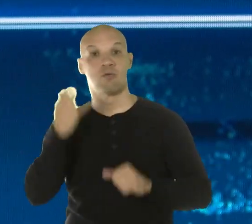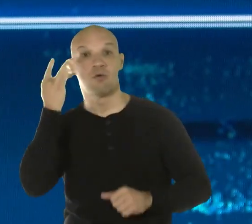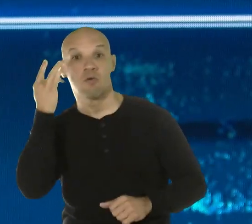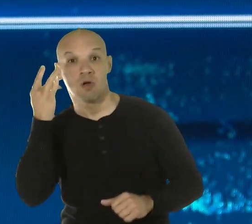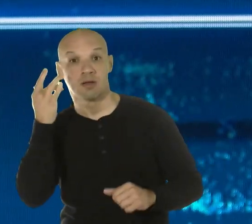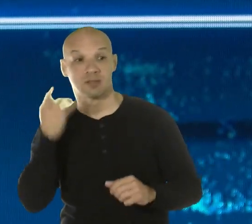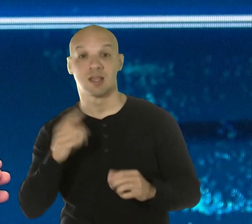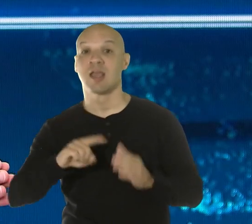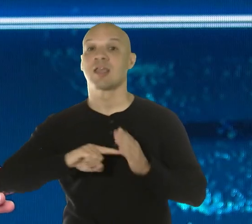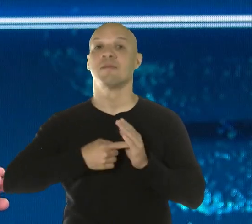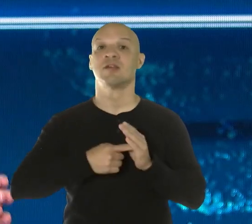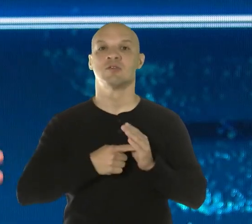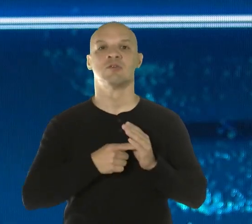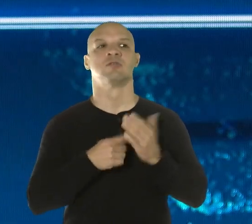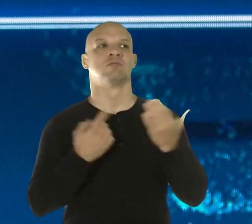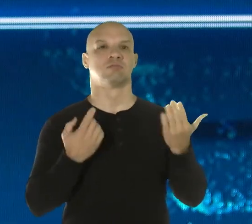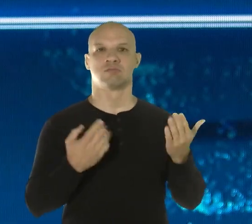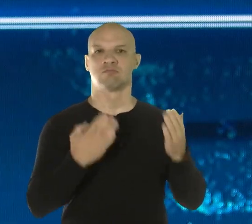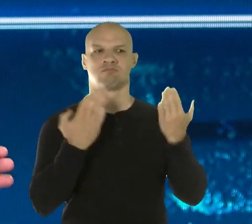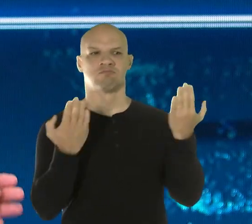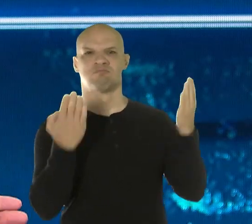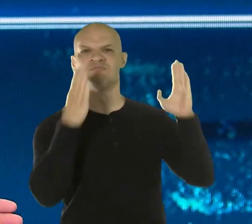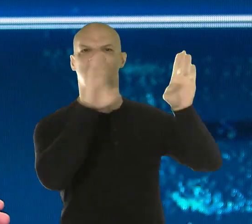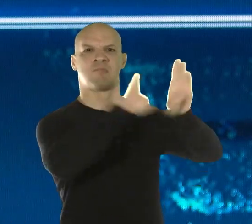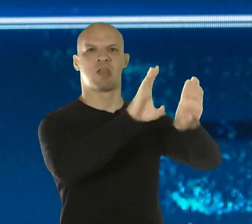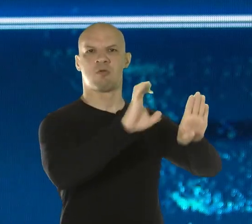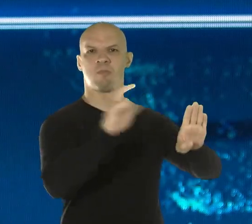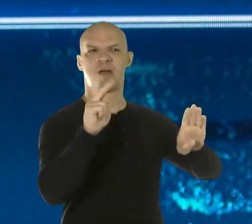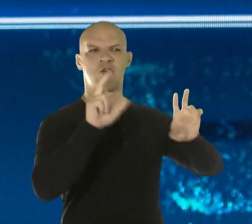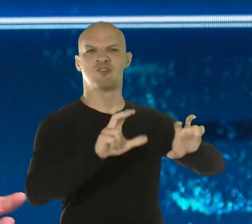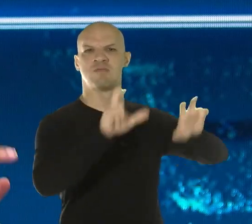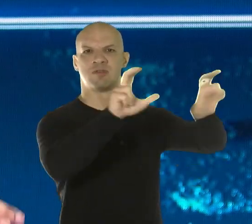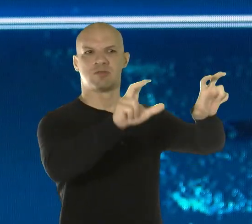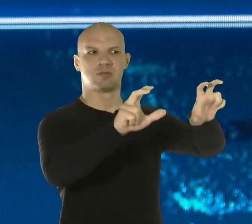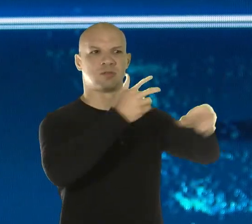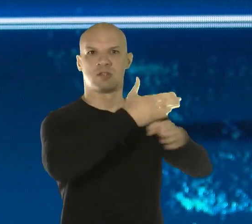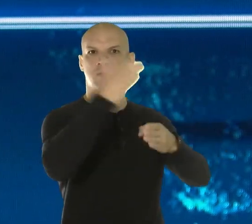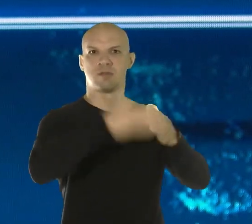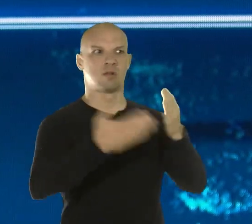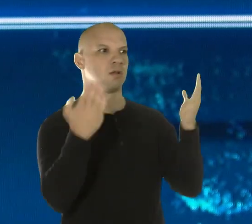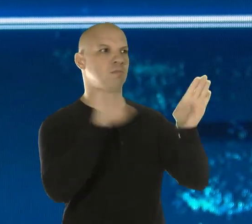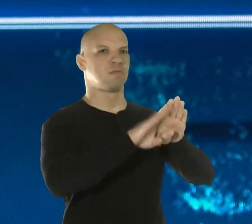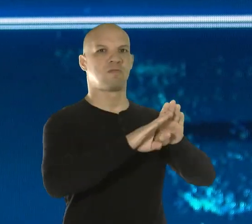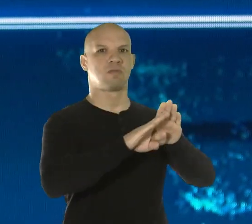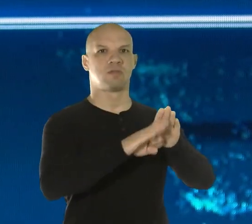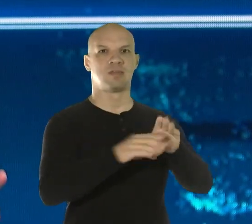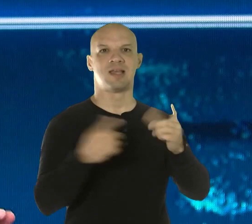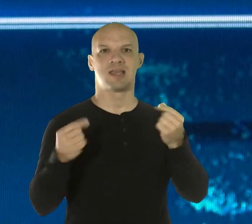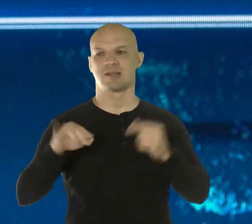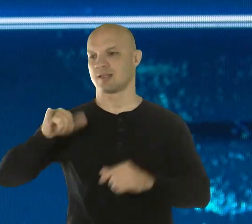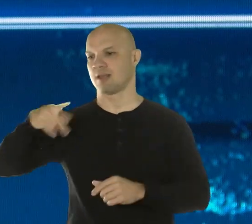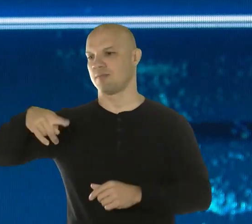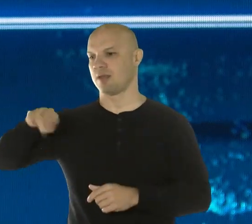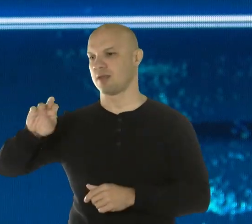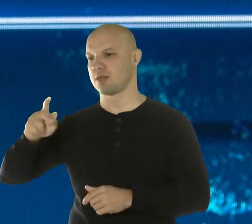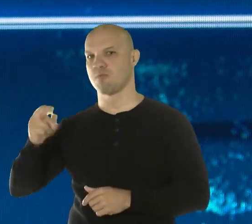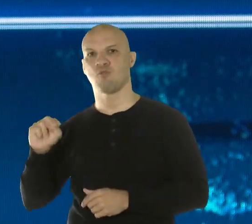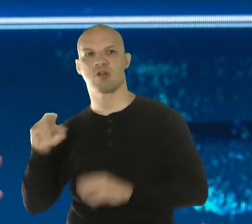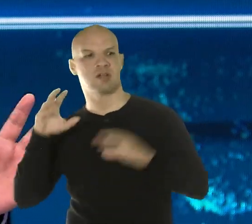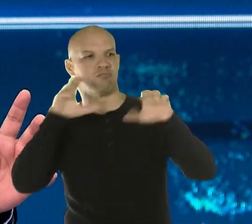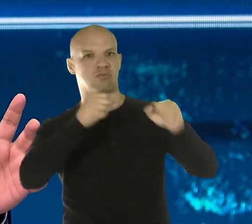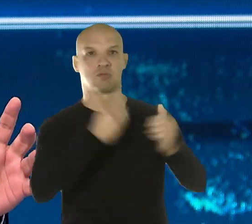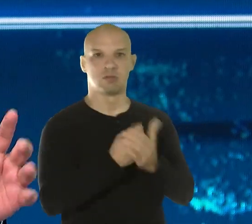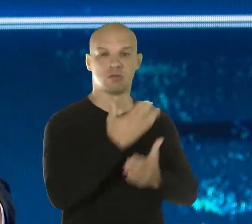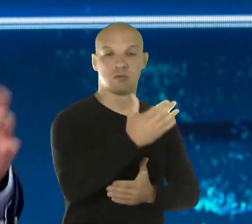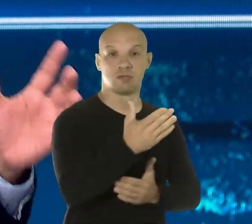cierre de un banco de inversiones, Bear Stearns, que cierre un fin de semana y lo adquiere JP Morgan. Y lo hacen fin de semana para